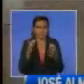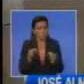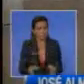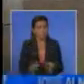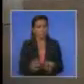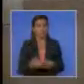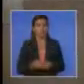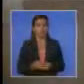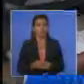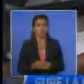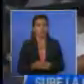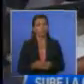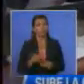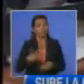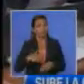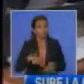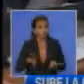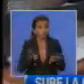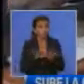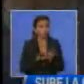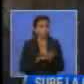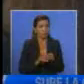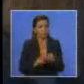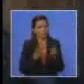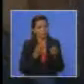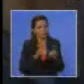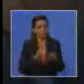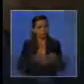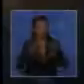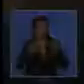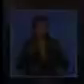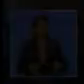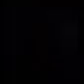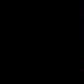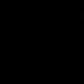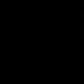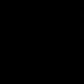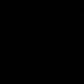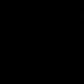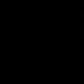lo oportuno. No deje de cumplir con sus obligaciones. Gisela Bayona, 24 horas.